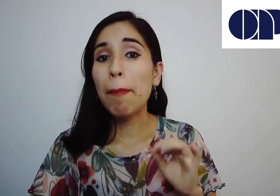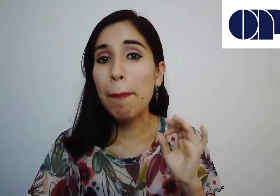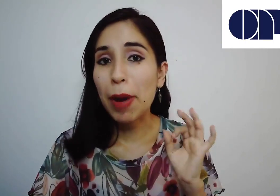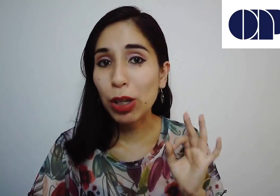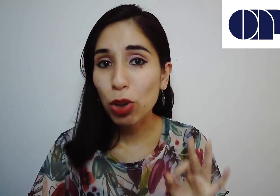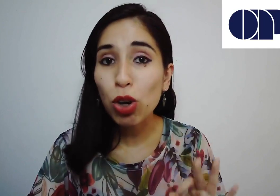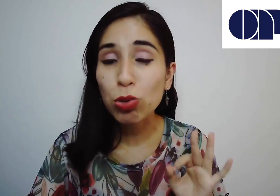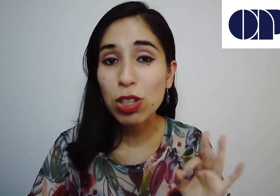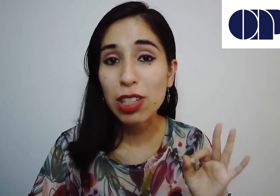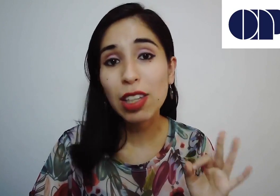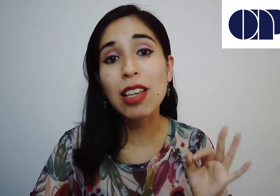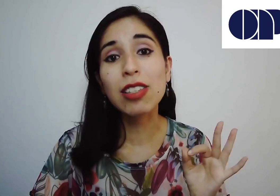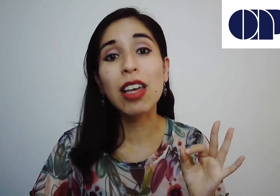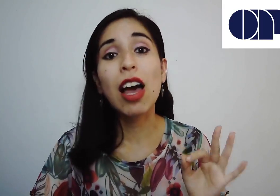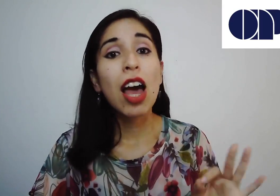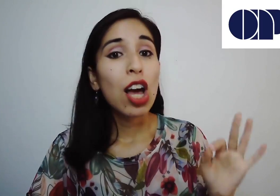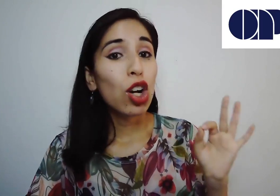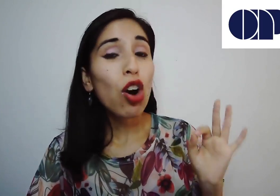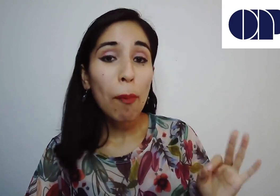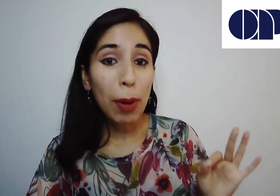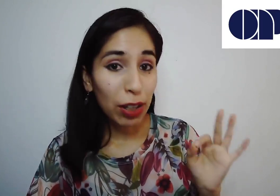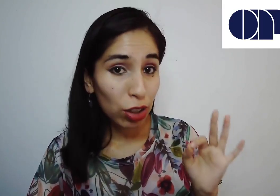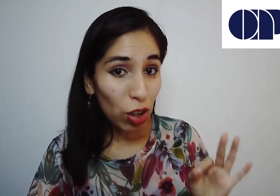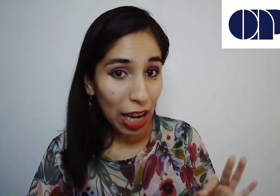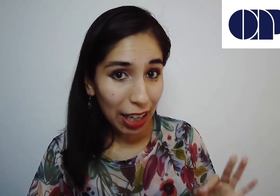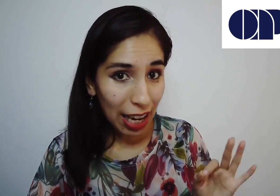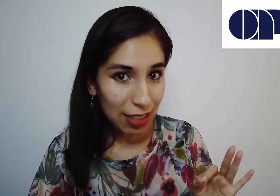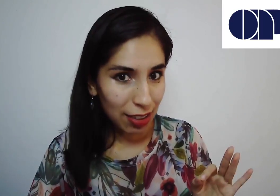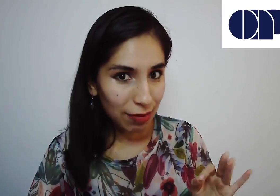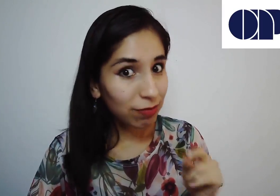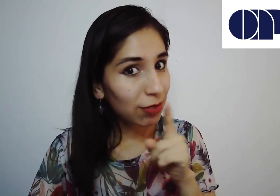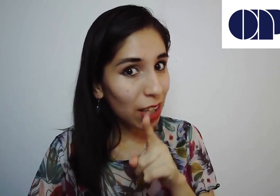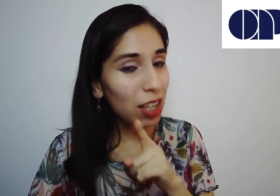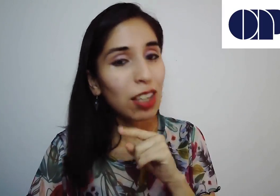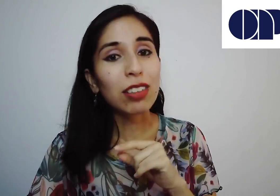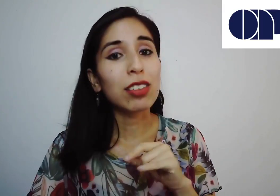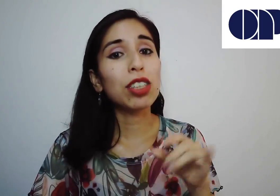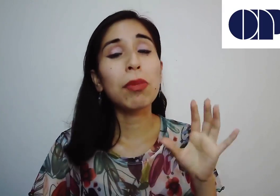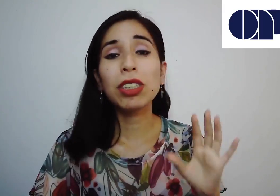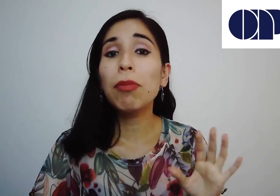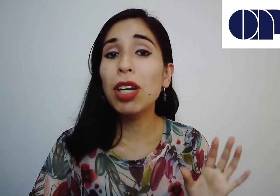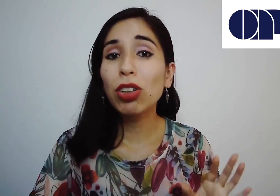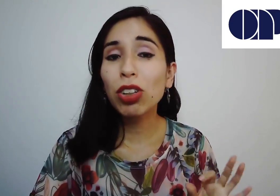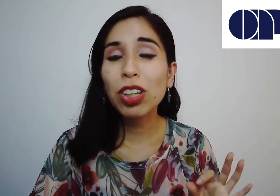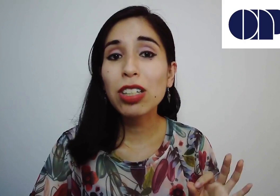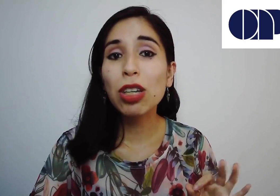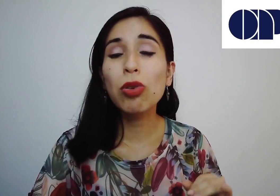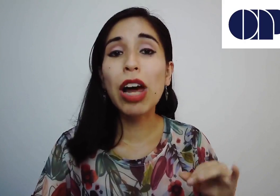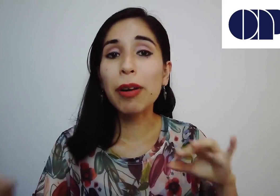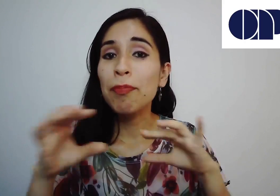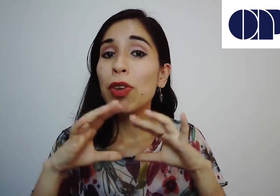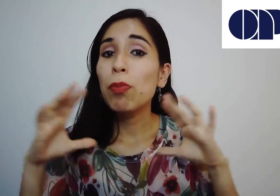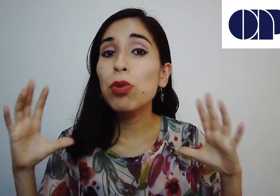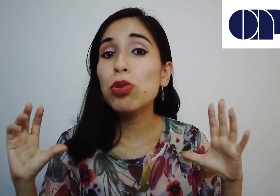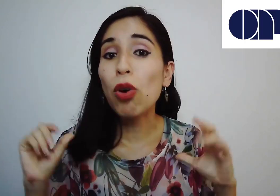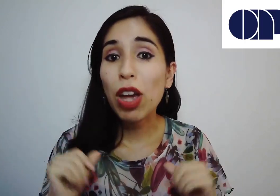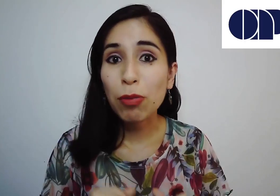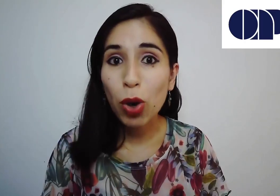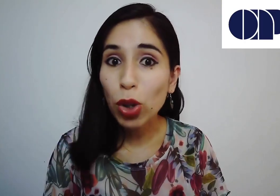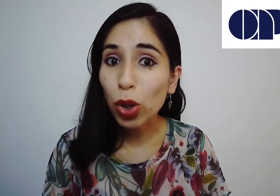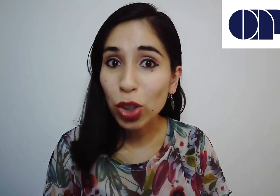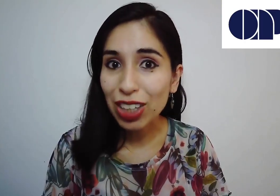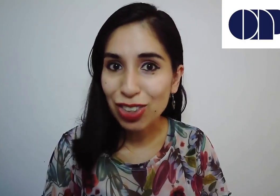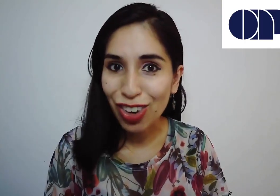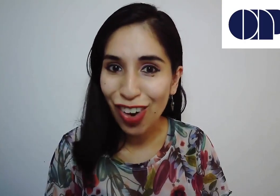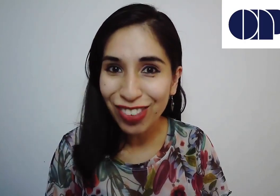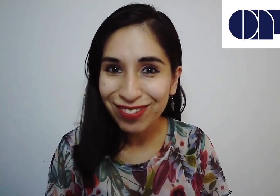usted mar con su asistencia compartió la clase y si me está mirando desde el celular puso en